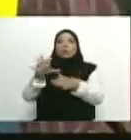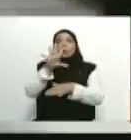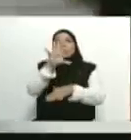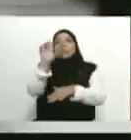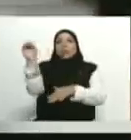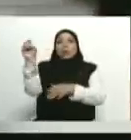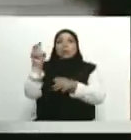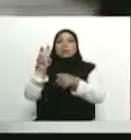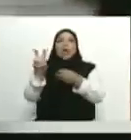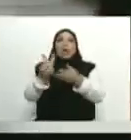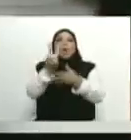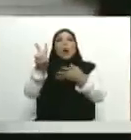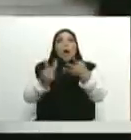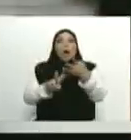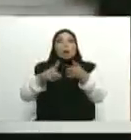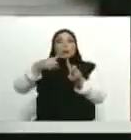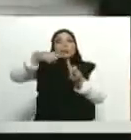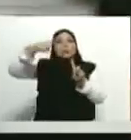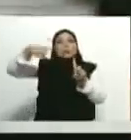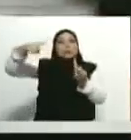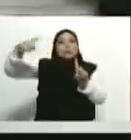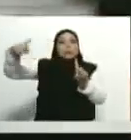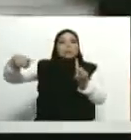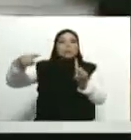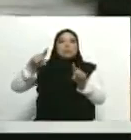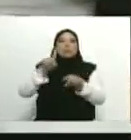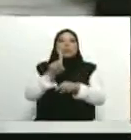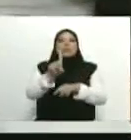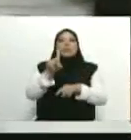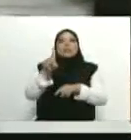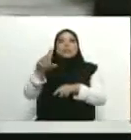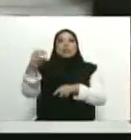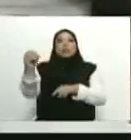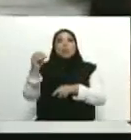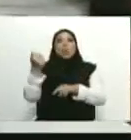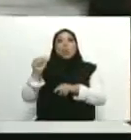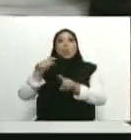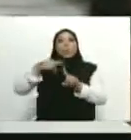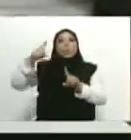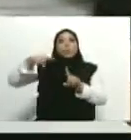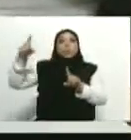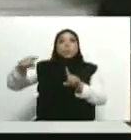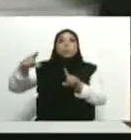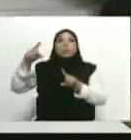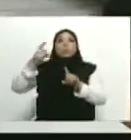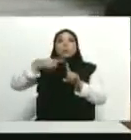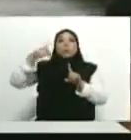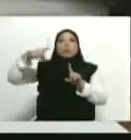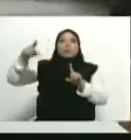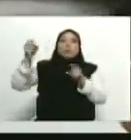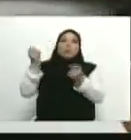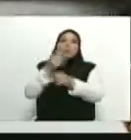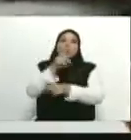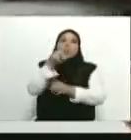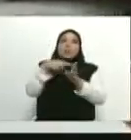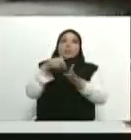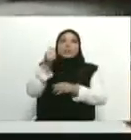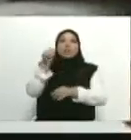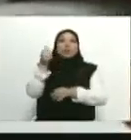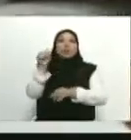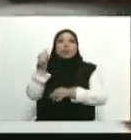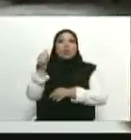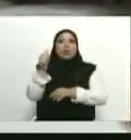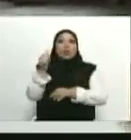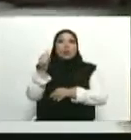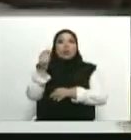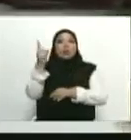watts, pero es equivalente a 110 watts. Es decir, aunque ella consume 50, la luminicidad que da es de 110.